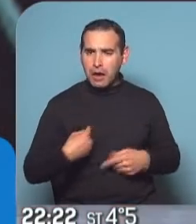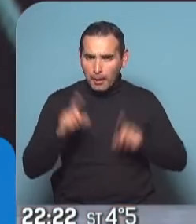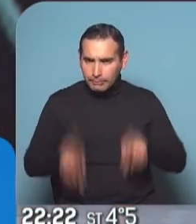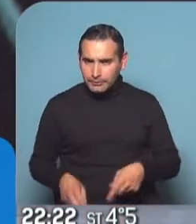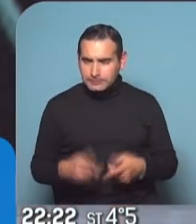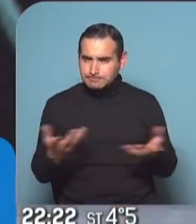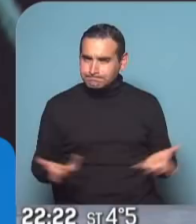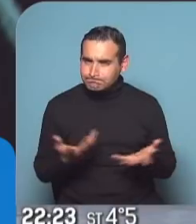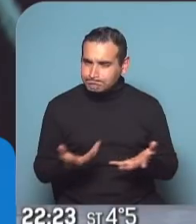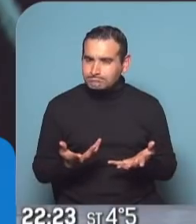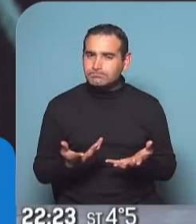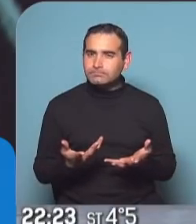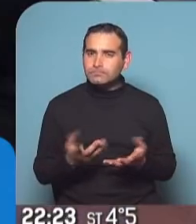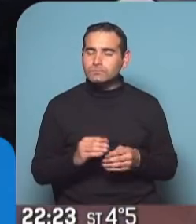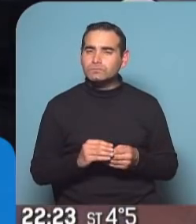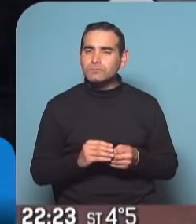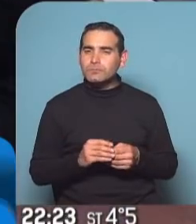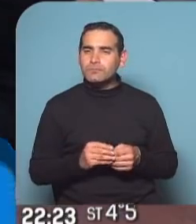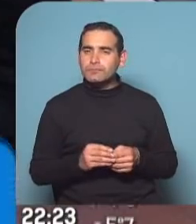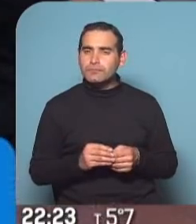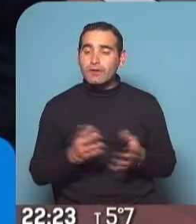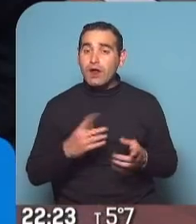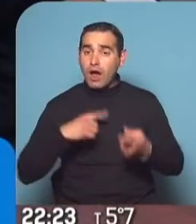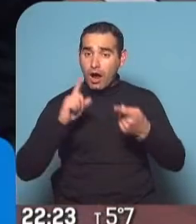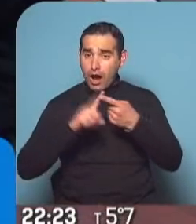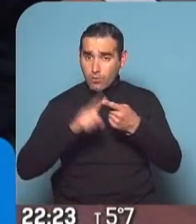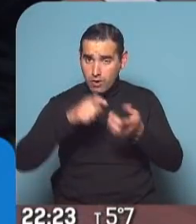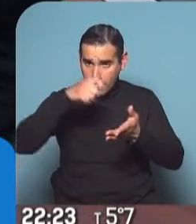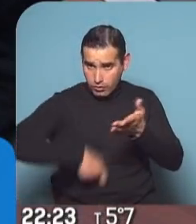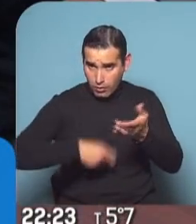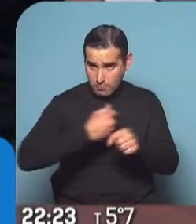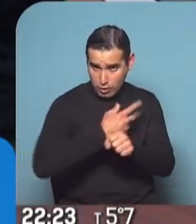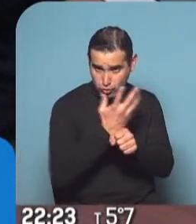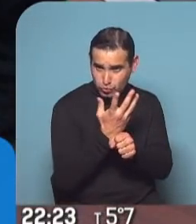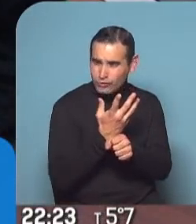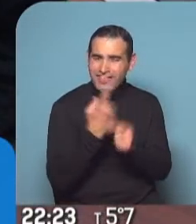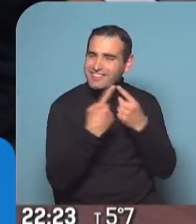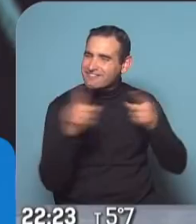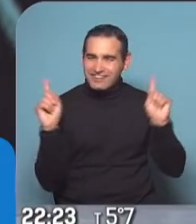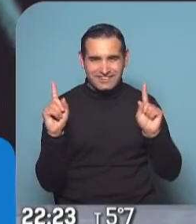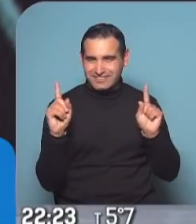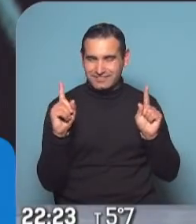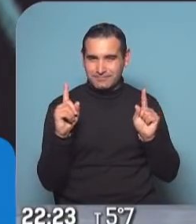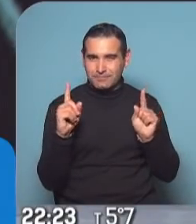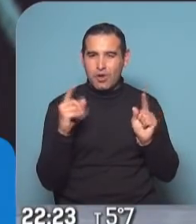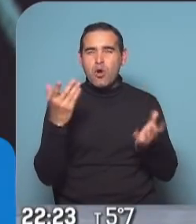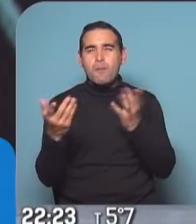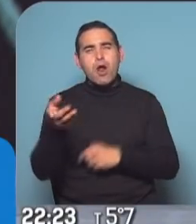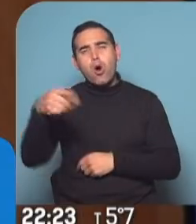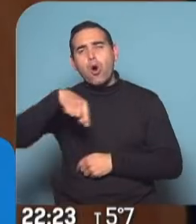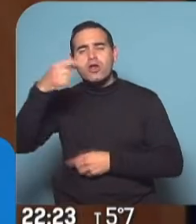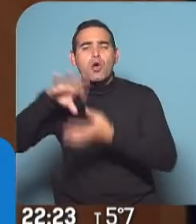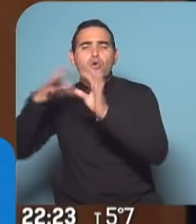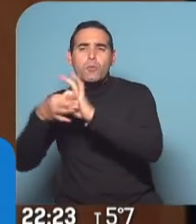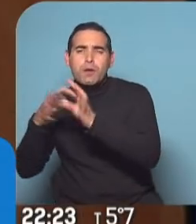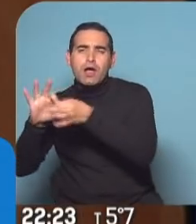Entonces, ahora, el acuerdo con el Mercosur es de otra dimensión, no se compara con los acuerdos que tiene la Unión